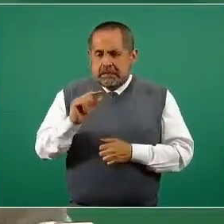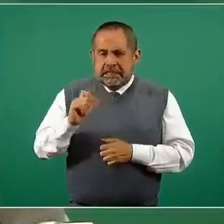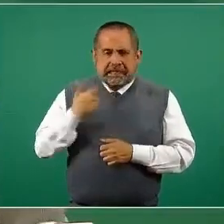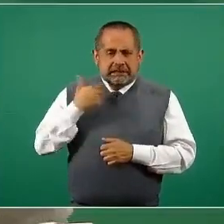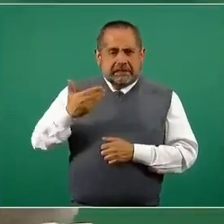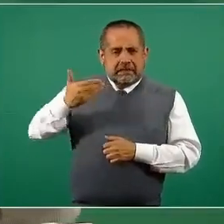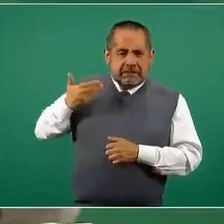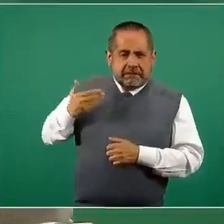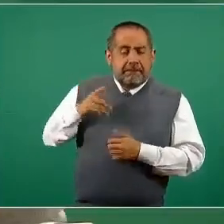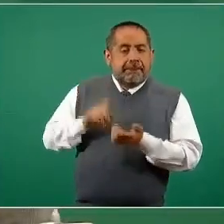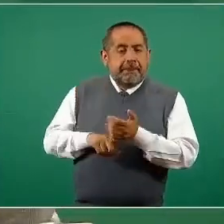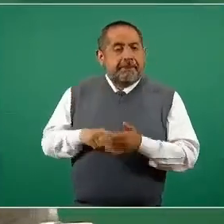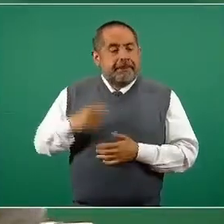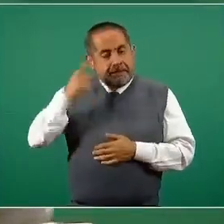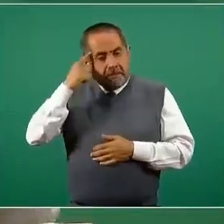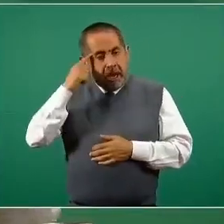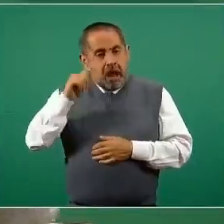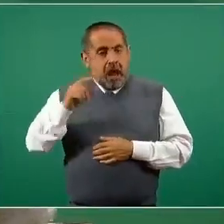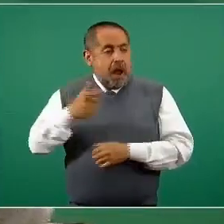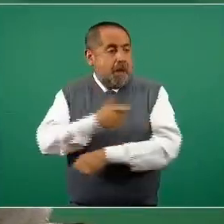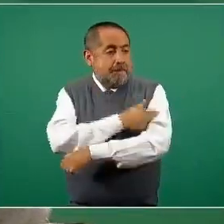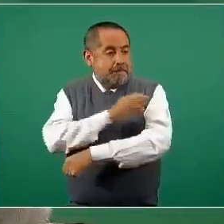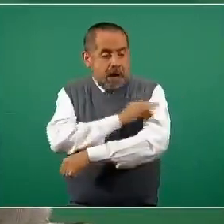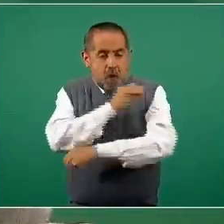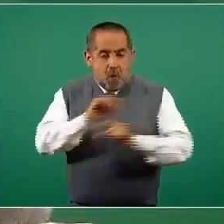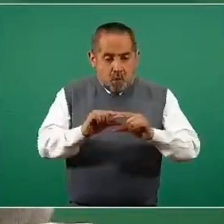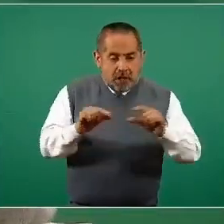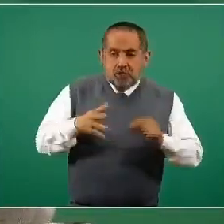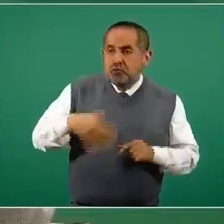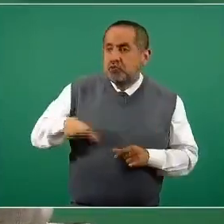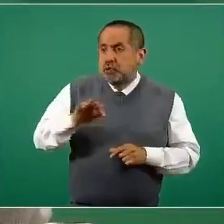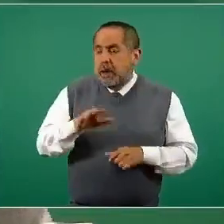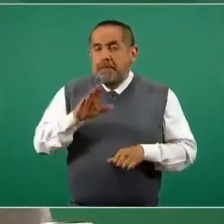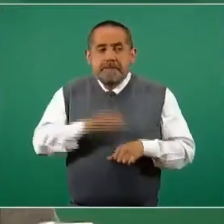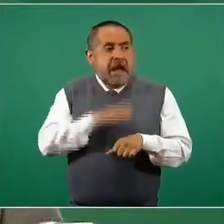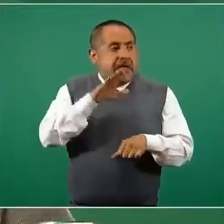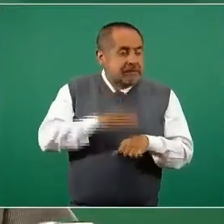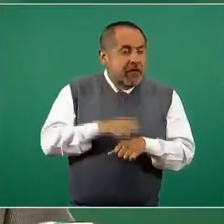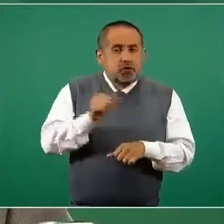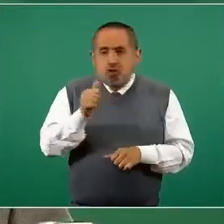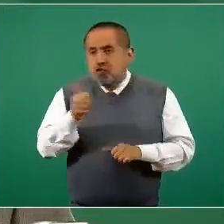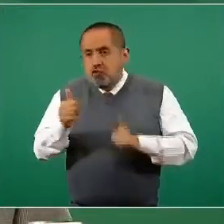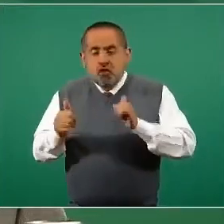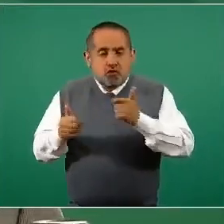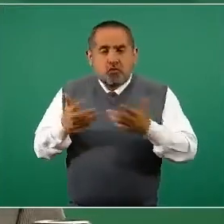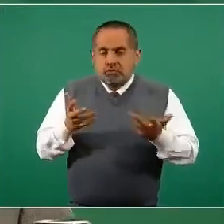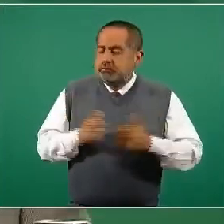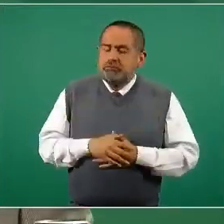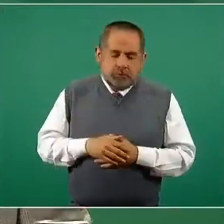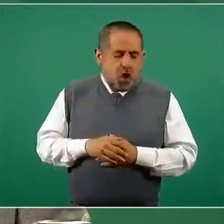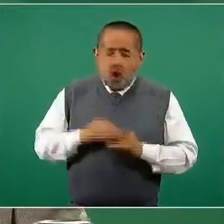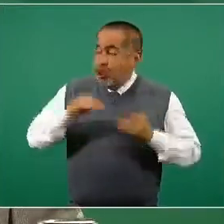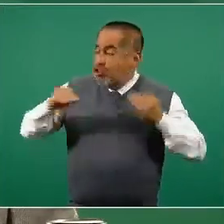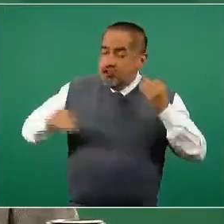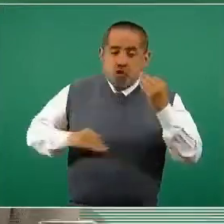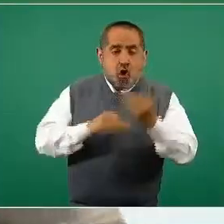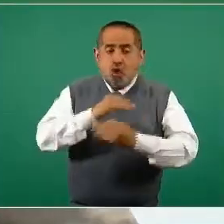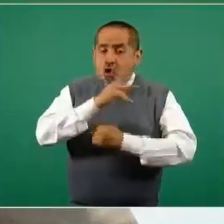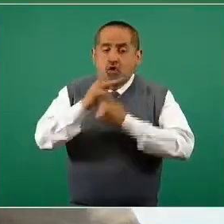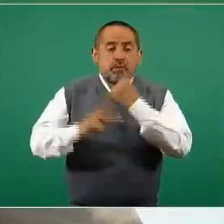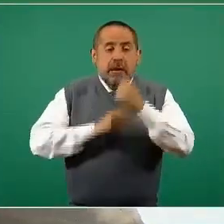anterior, la búsqueda de vacunas, la búsqueda de alternativas de prevención es una búsqueda de todos los países del